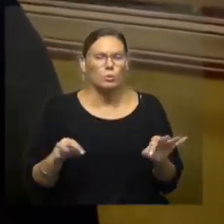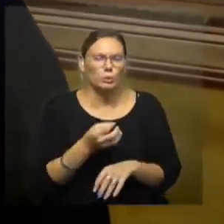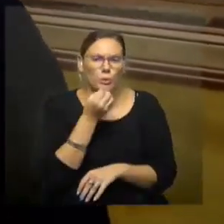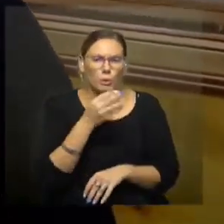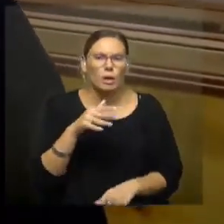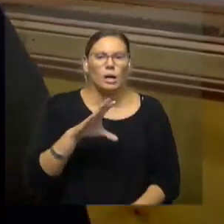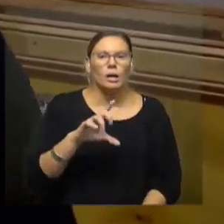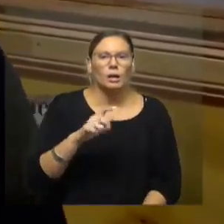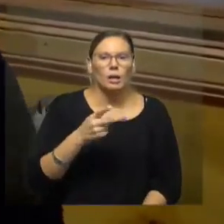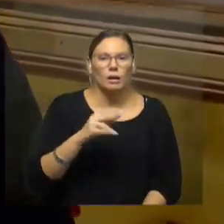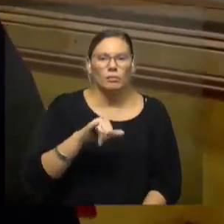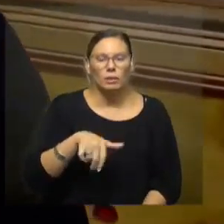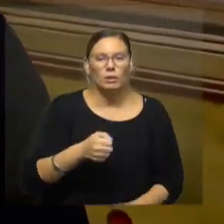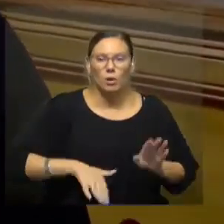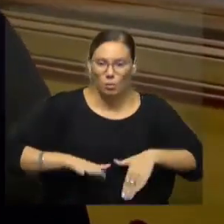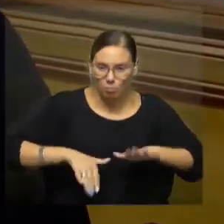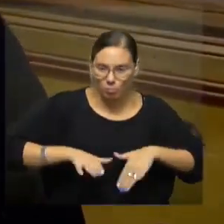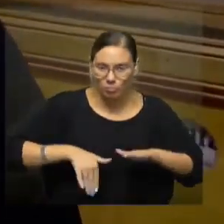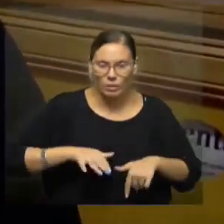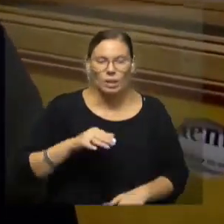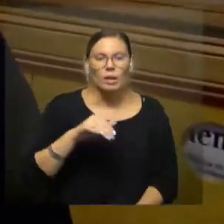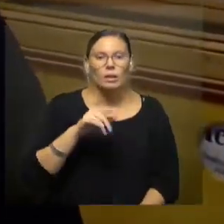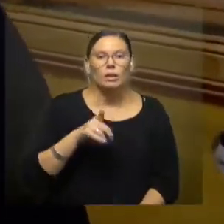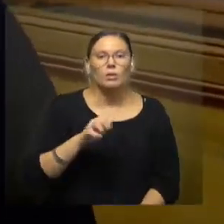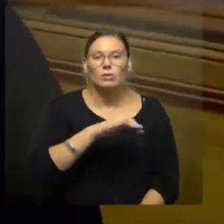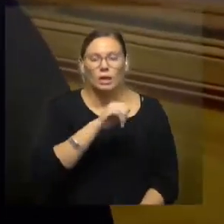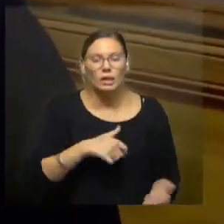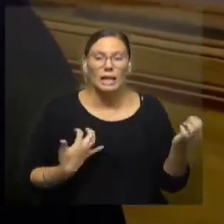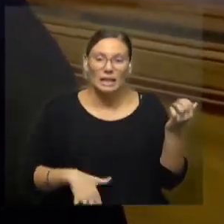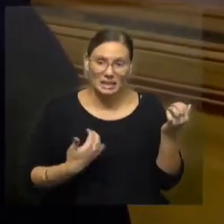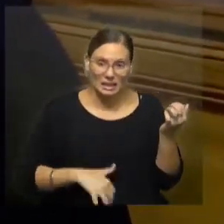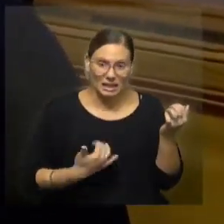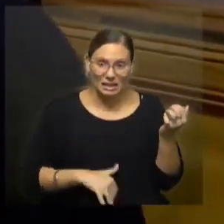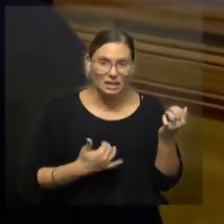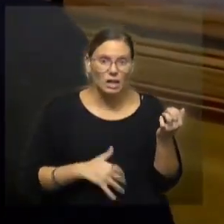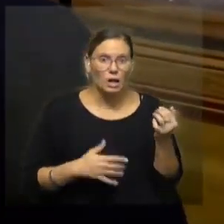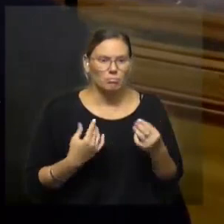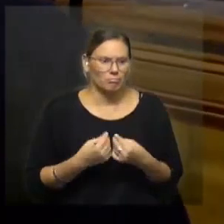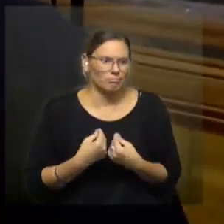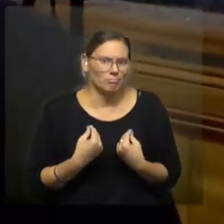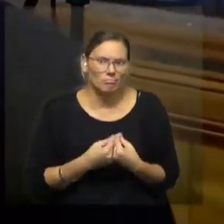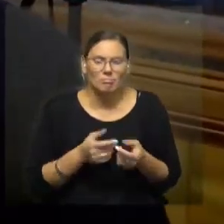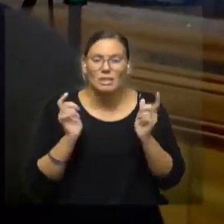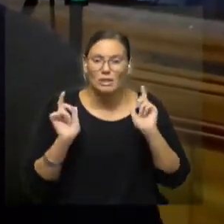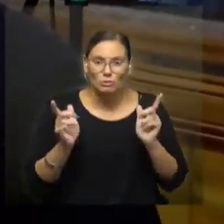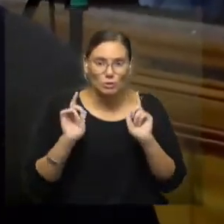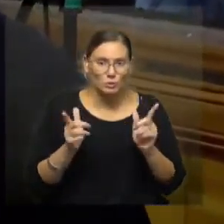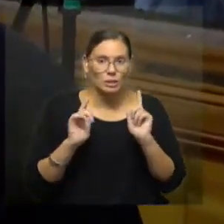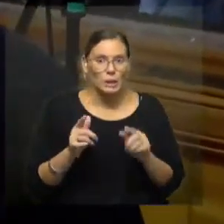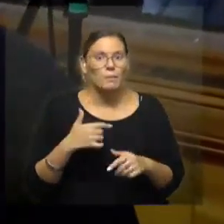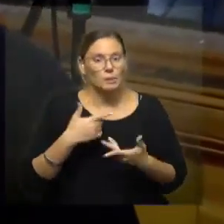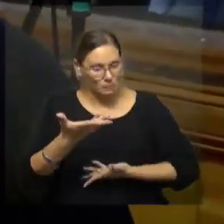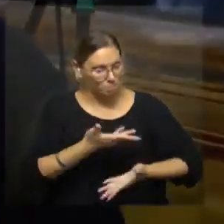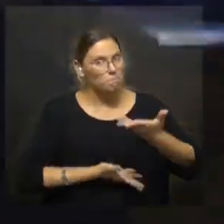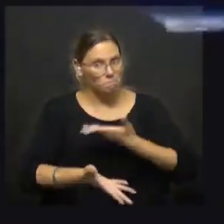Mauro Clavijo en percusión y Erika González en guitarra flamenca. Y bueno, va a tener mucho para poder disfrutar y va a ser muy